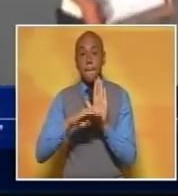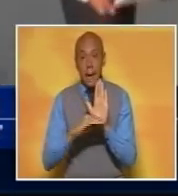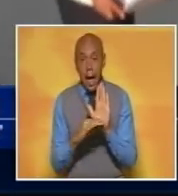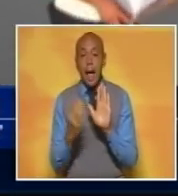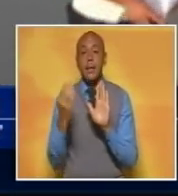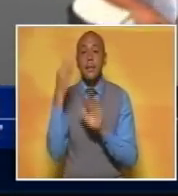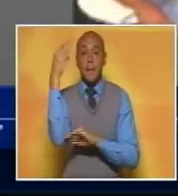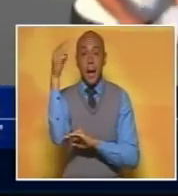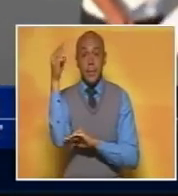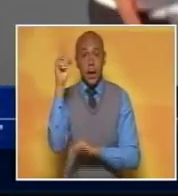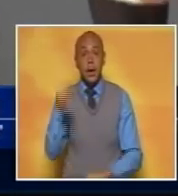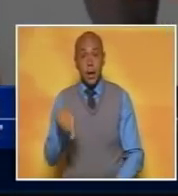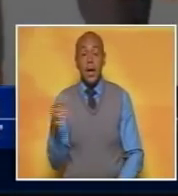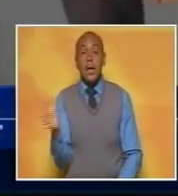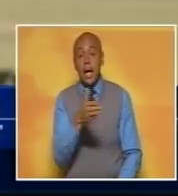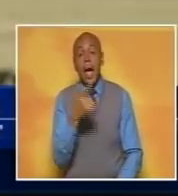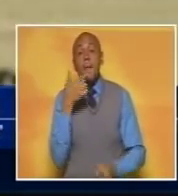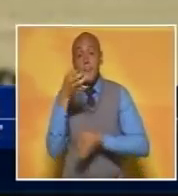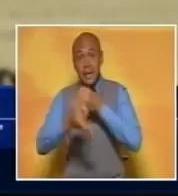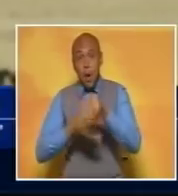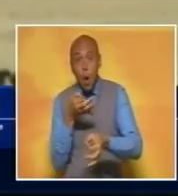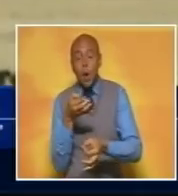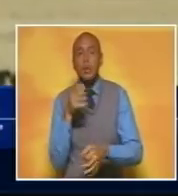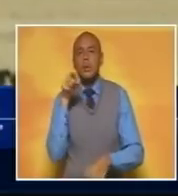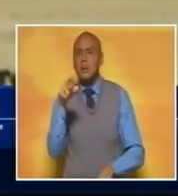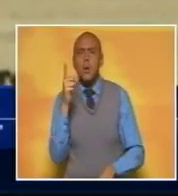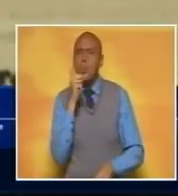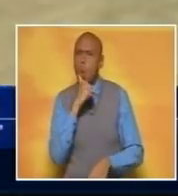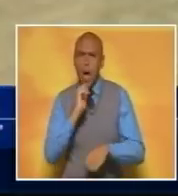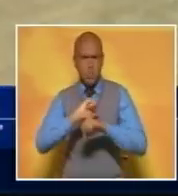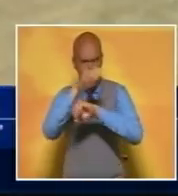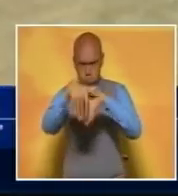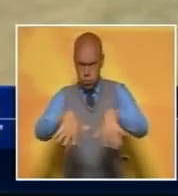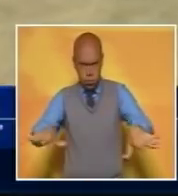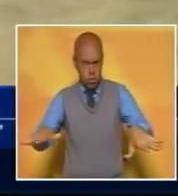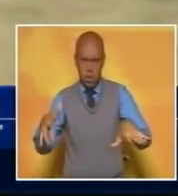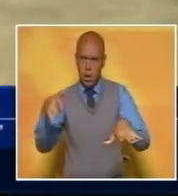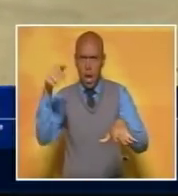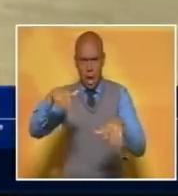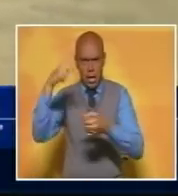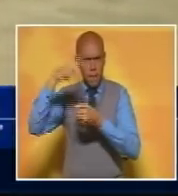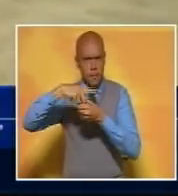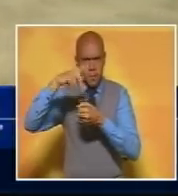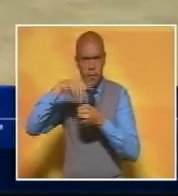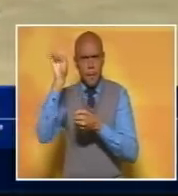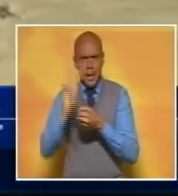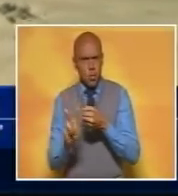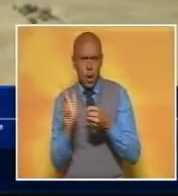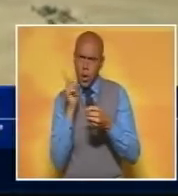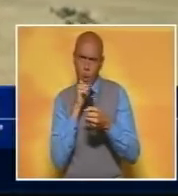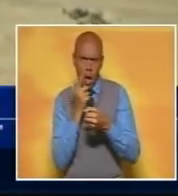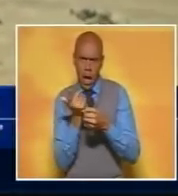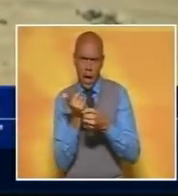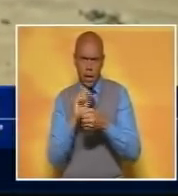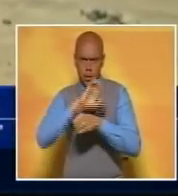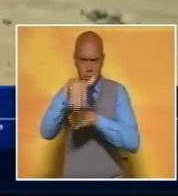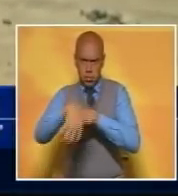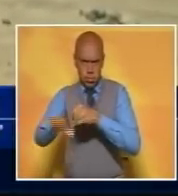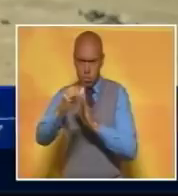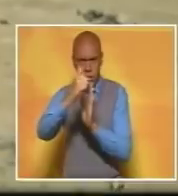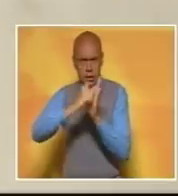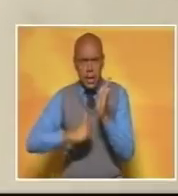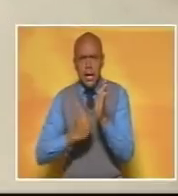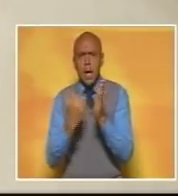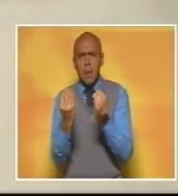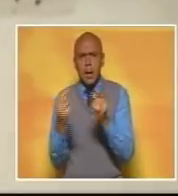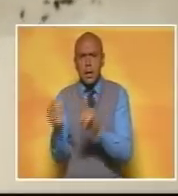también destaca que no existe evidencia alguna de derrame de crudo en los campos petroleros de Venezuela que pudiera haber generado daños al ecosistema